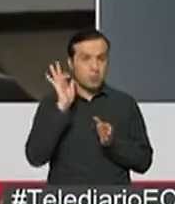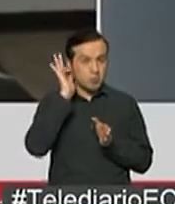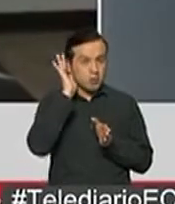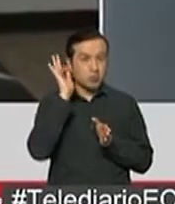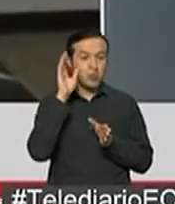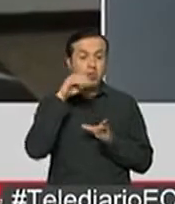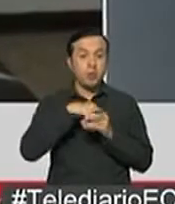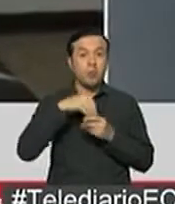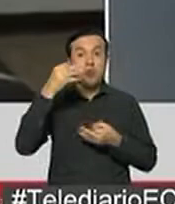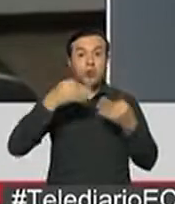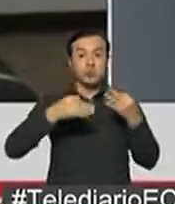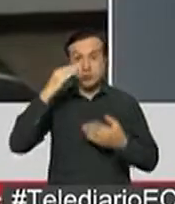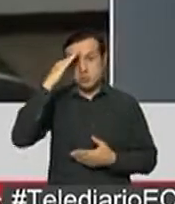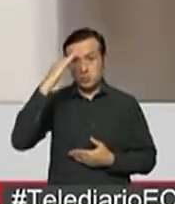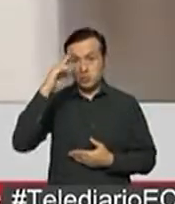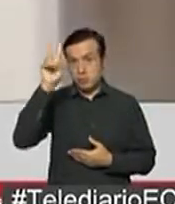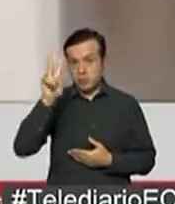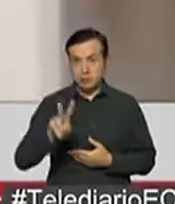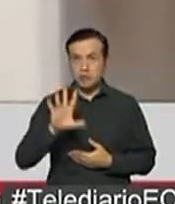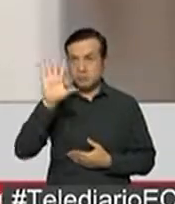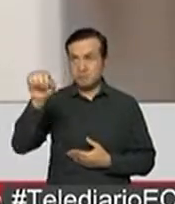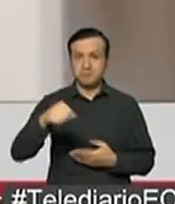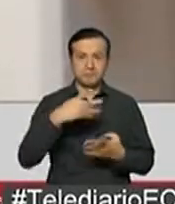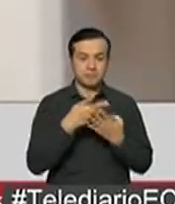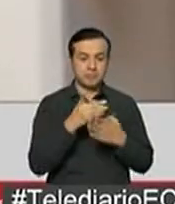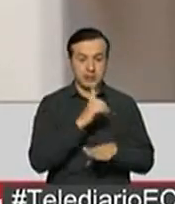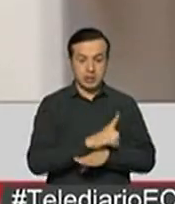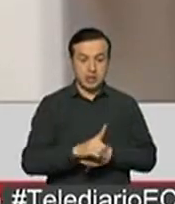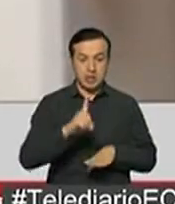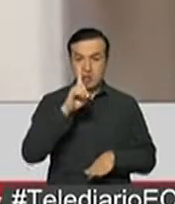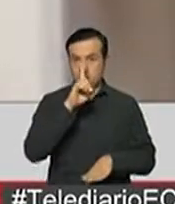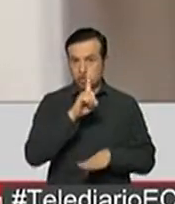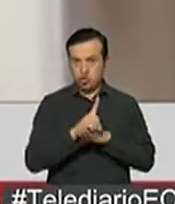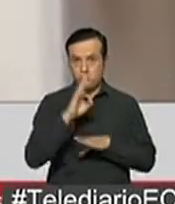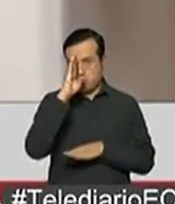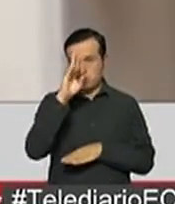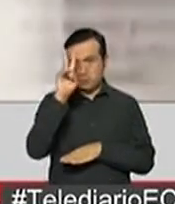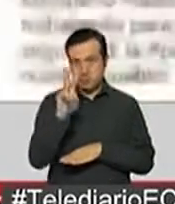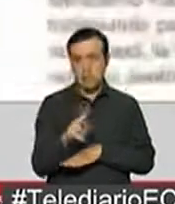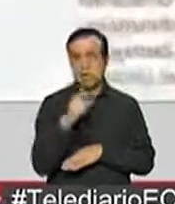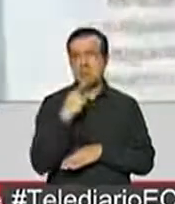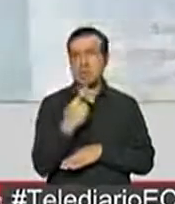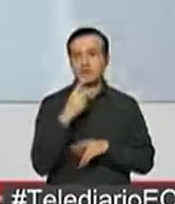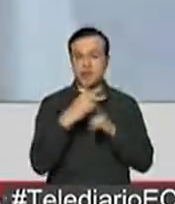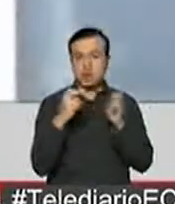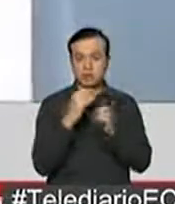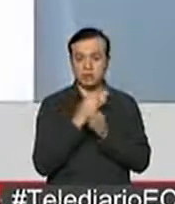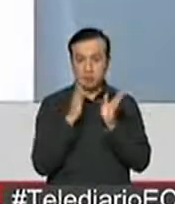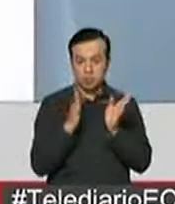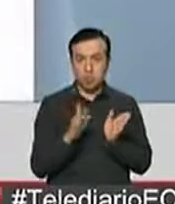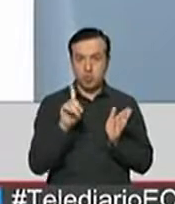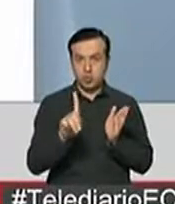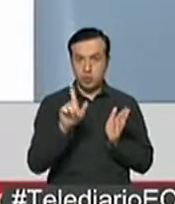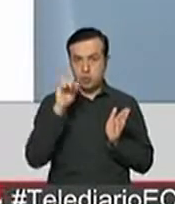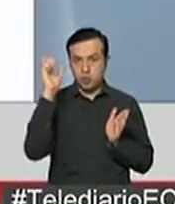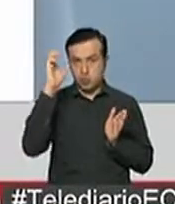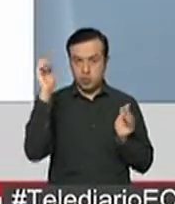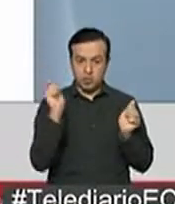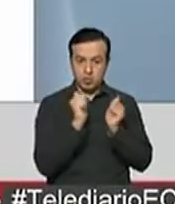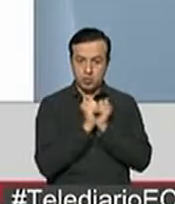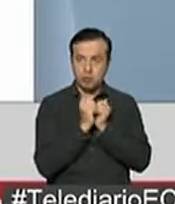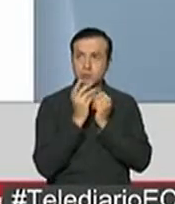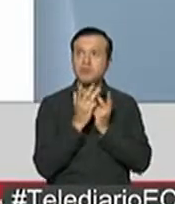policía judicial de venezuela según el director de las faes miguel domínguez la ex funcionaria y un ciudadano colombiano que la